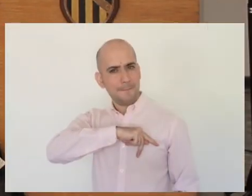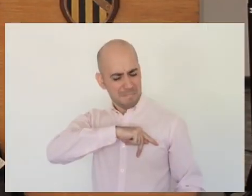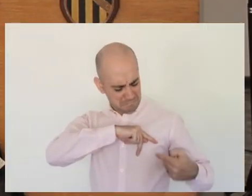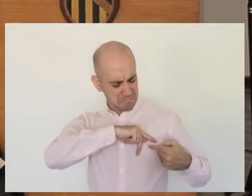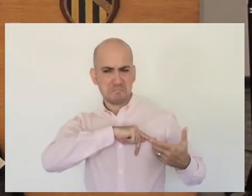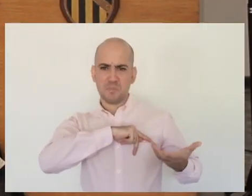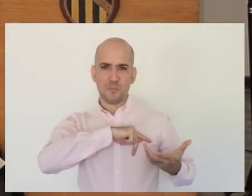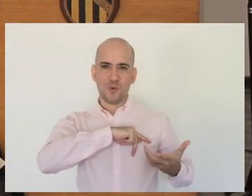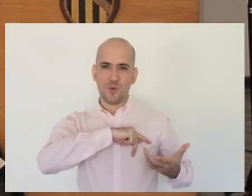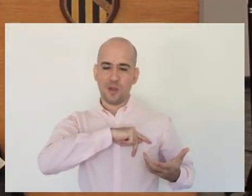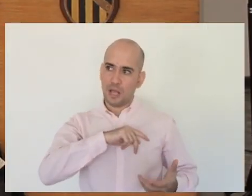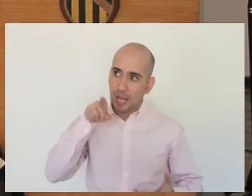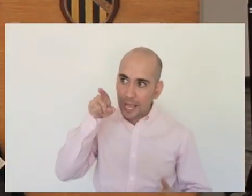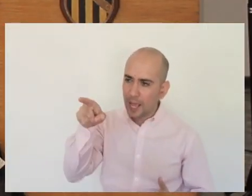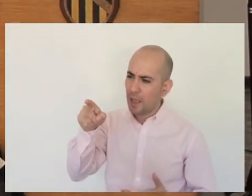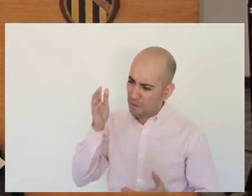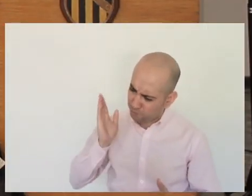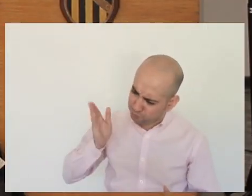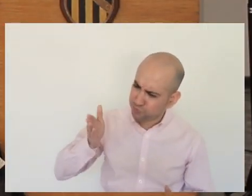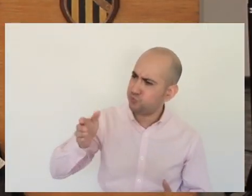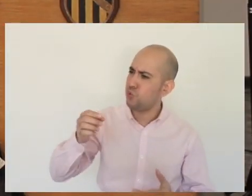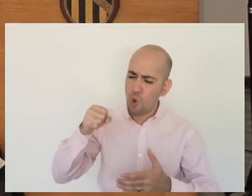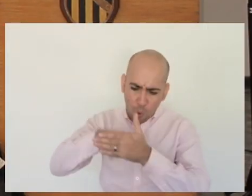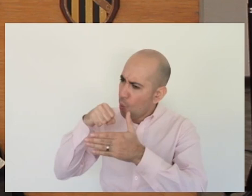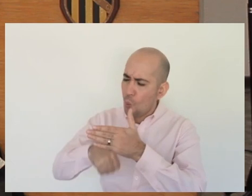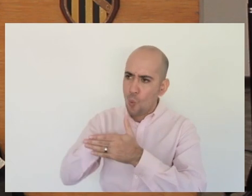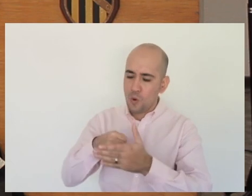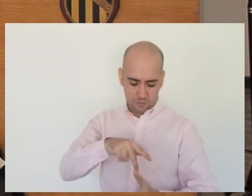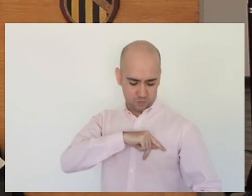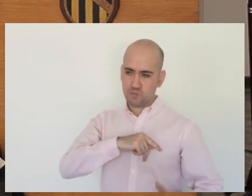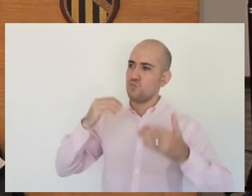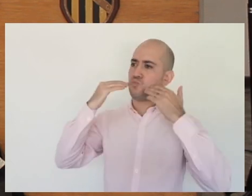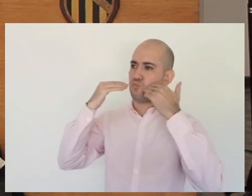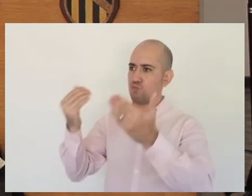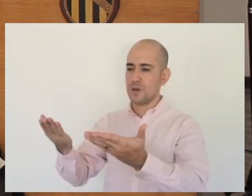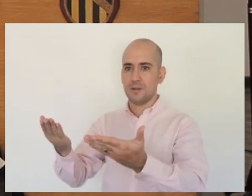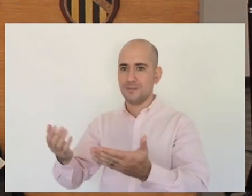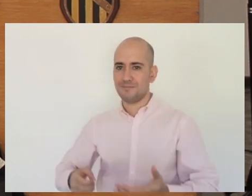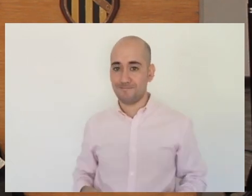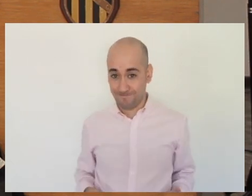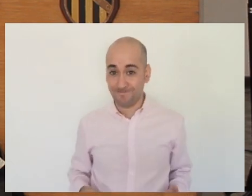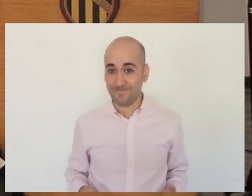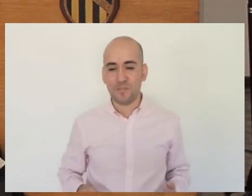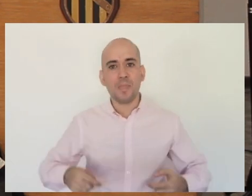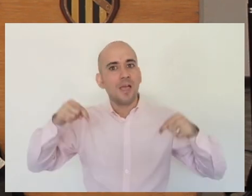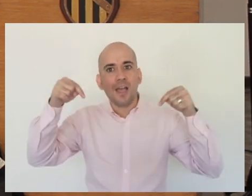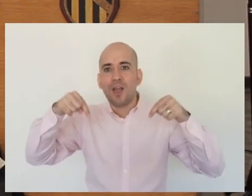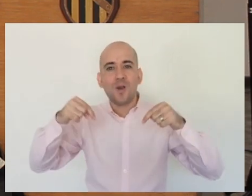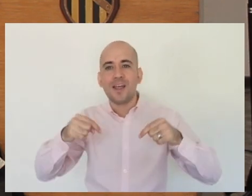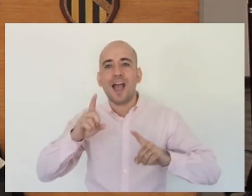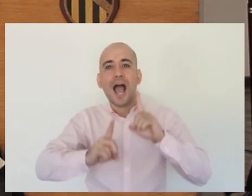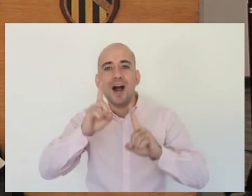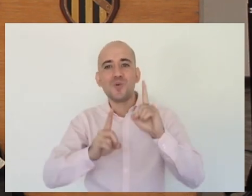Premiar es reconocer a quienes han recorrido diversos trayectos a través de los cuales han llegado a desarrollar. Hemos tenido